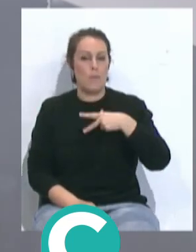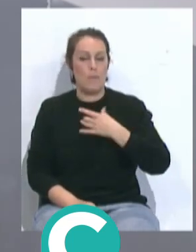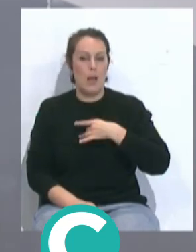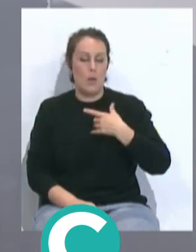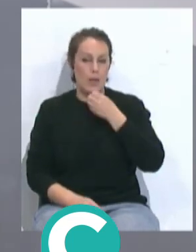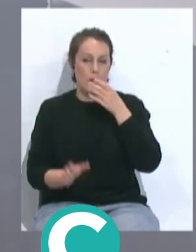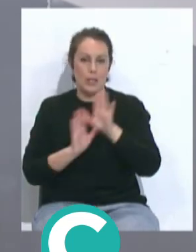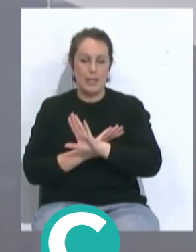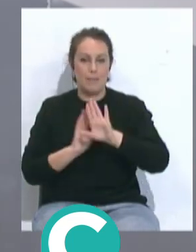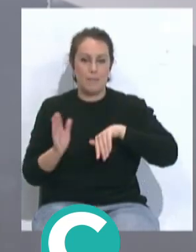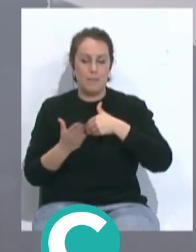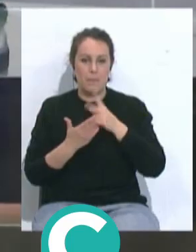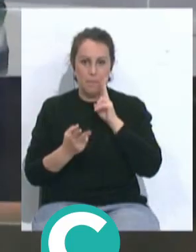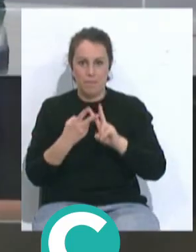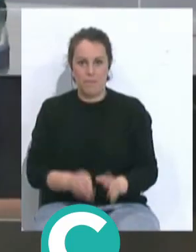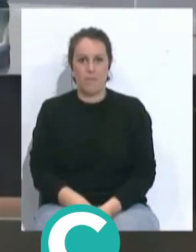Que tengan una muy buena noche hasta mañana.